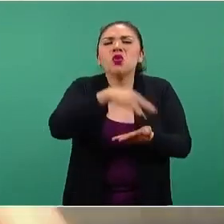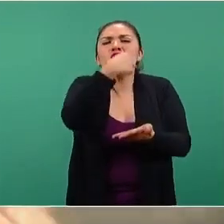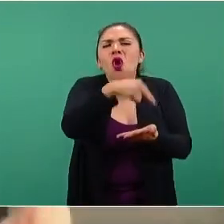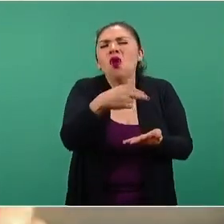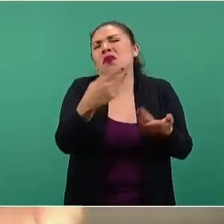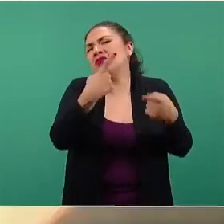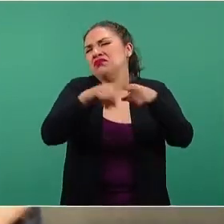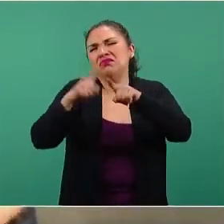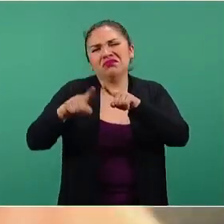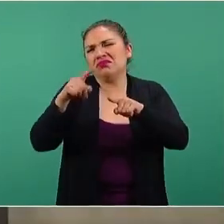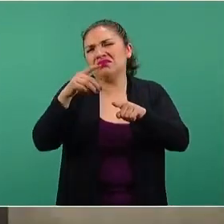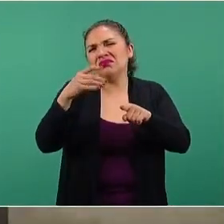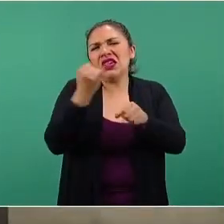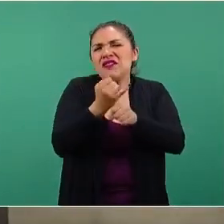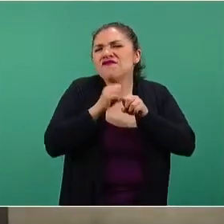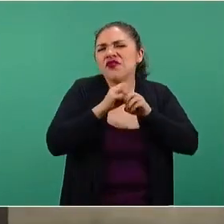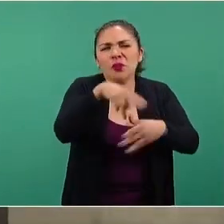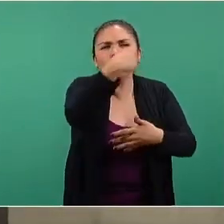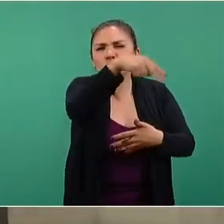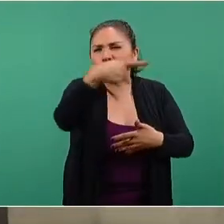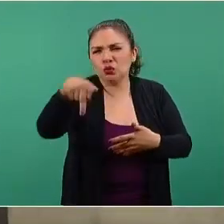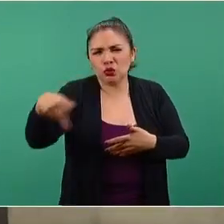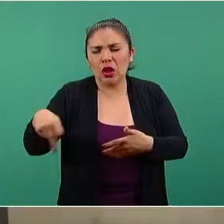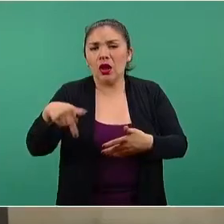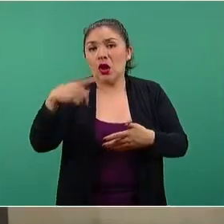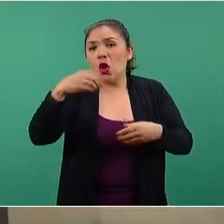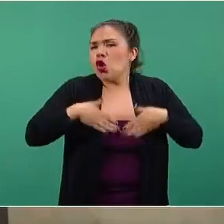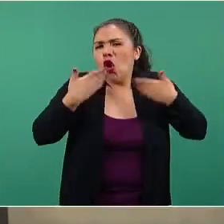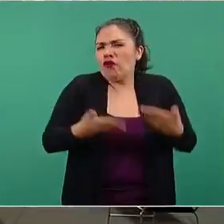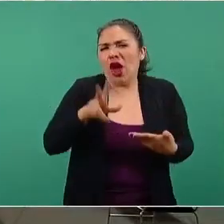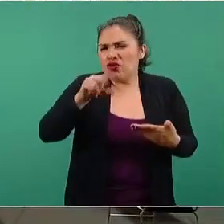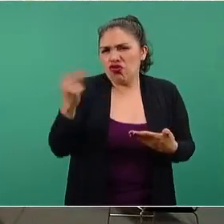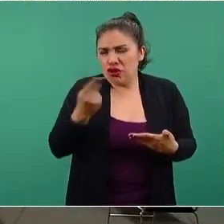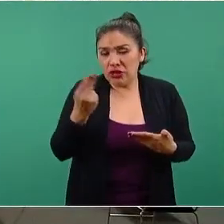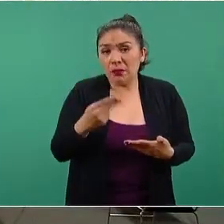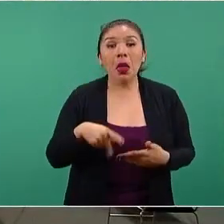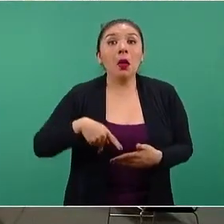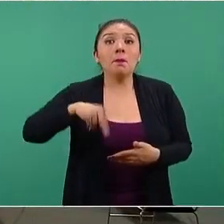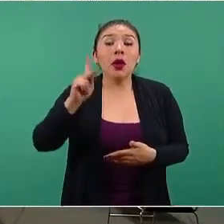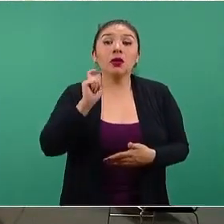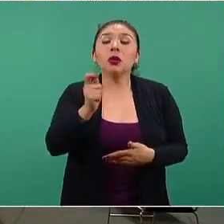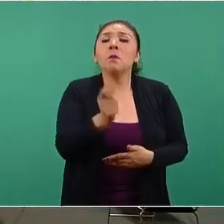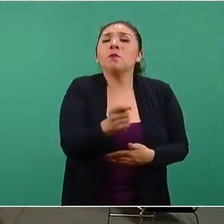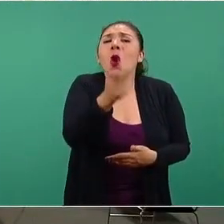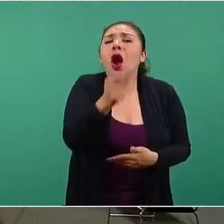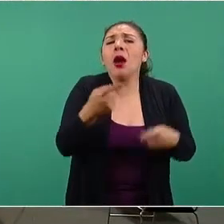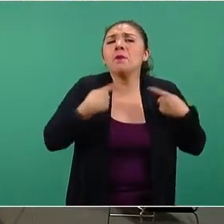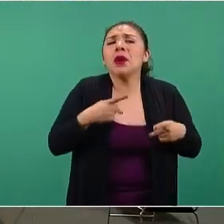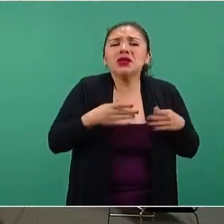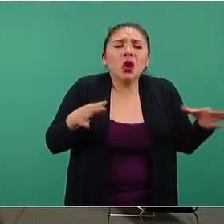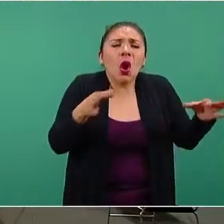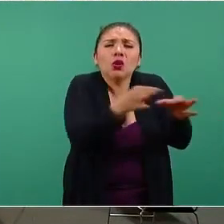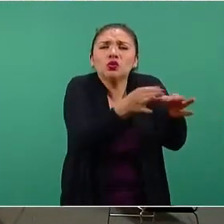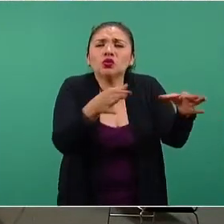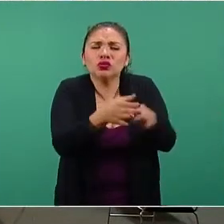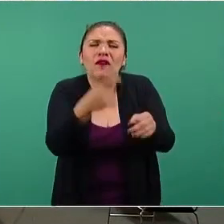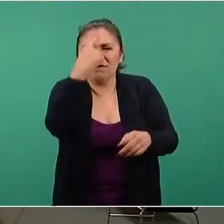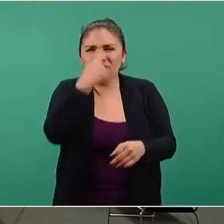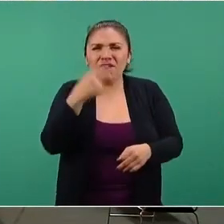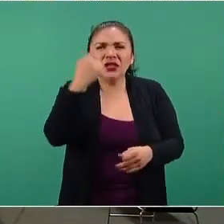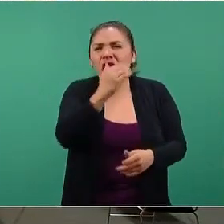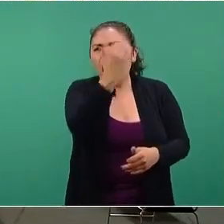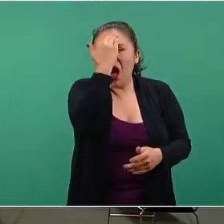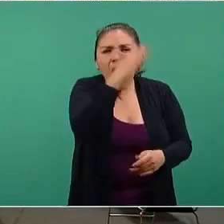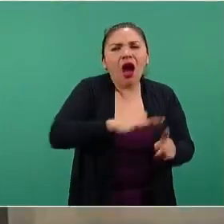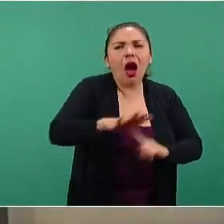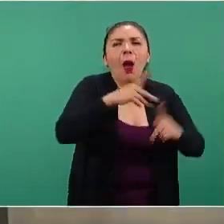no son formalmente información privada confidencial. Porque cuando se trata de muy pocas personas, es muy fácil reconocer en